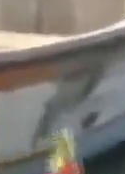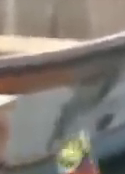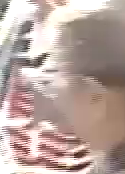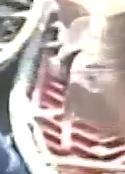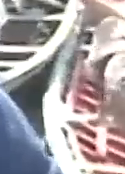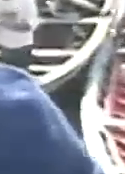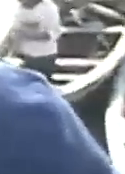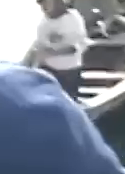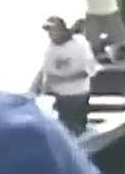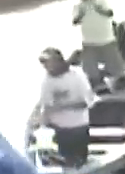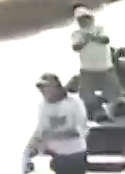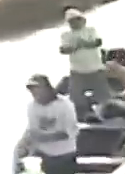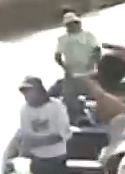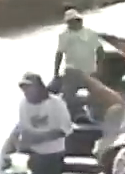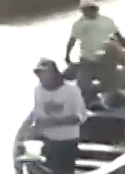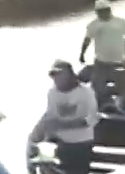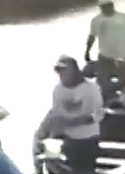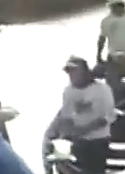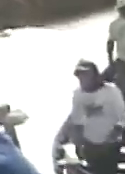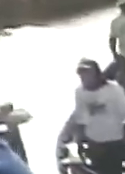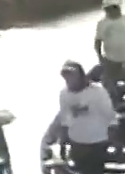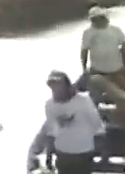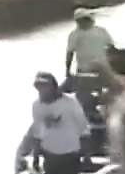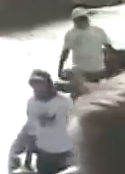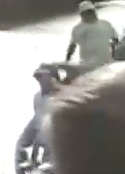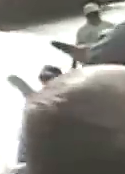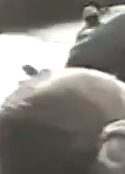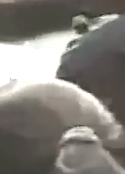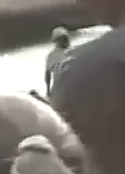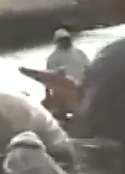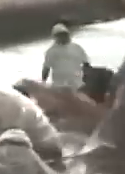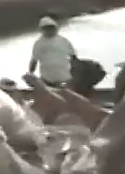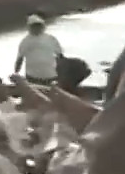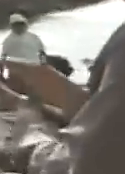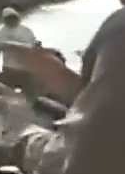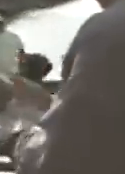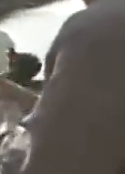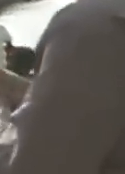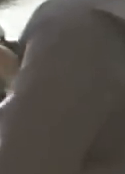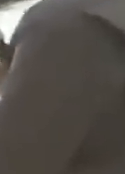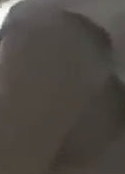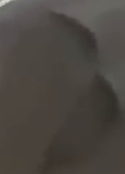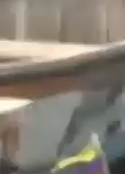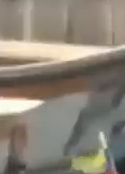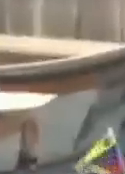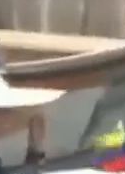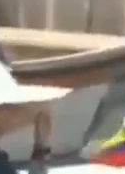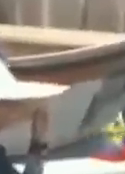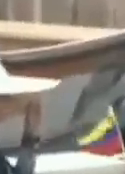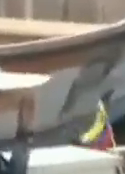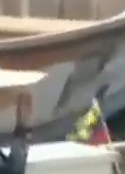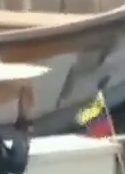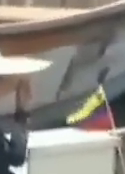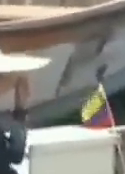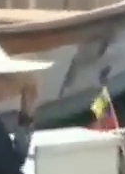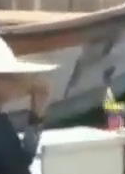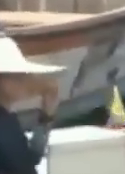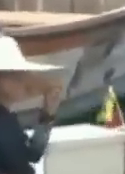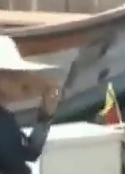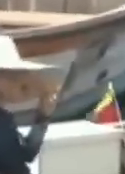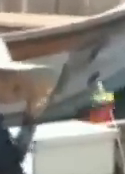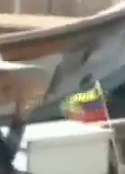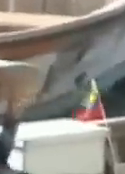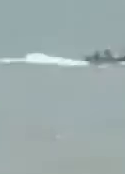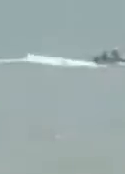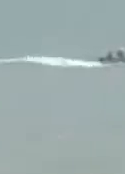que realiza el presidente constitucional de la República Bolivariana de Venezuela, Nicolás Maduro Moros, con el